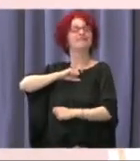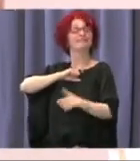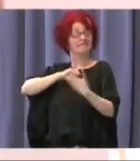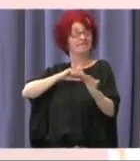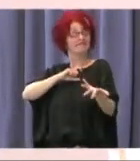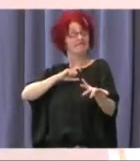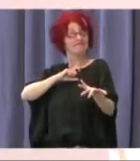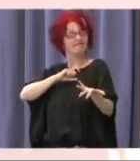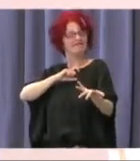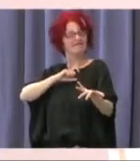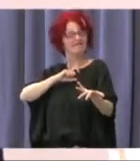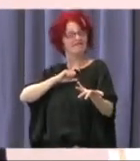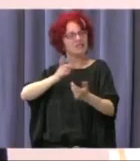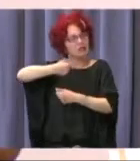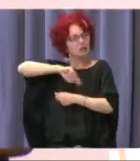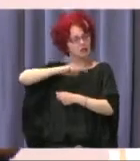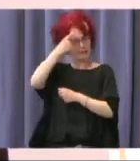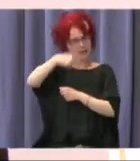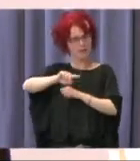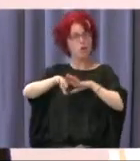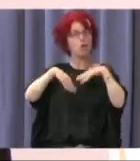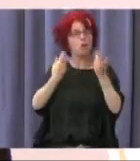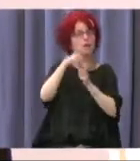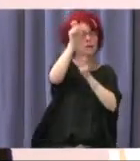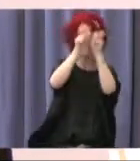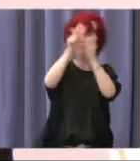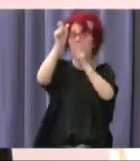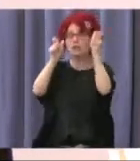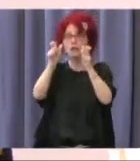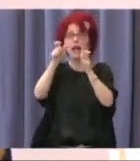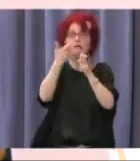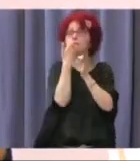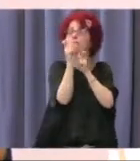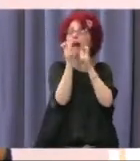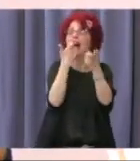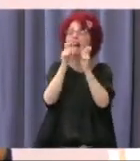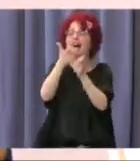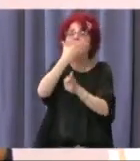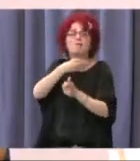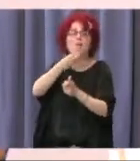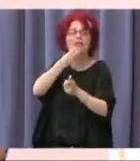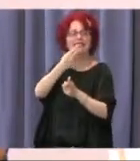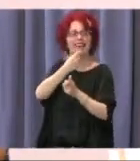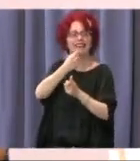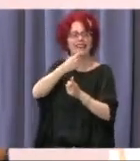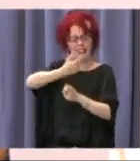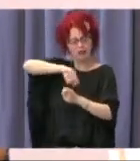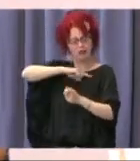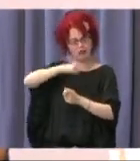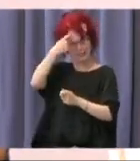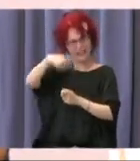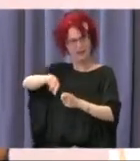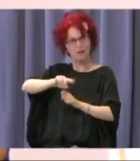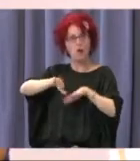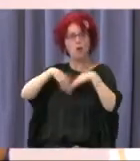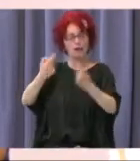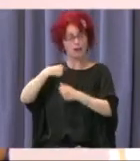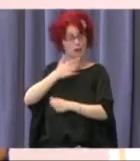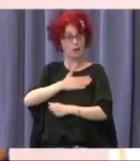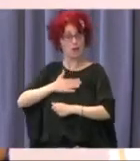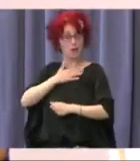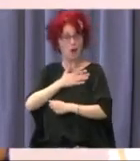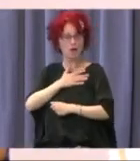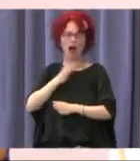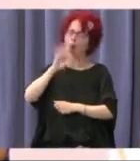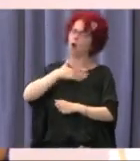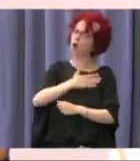no es verdad. Sabemos diferenciar muy bien lo que es un halago de lo que es una cosa que nos incomoda. O sea, cuando tú vas por la calle y